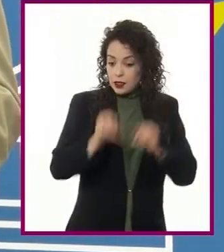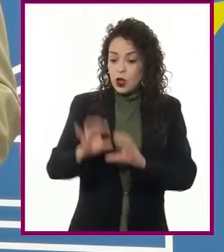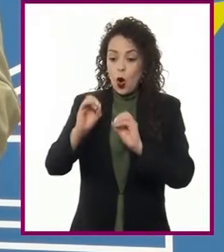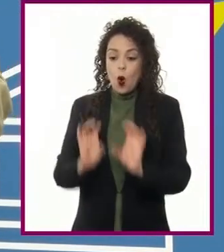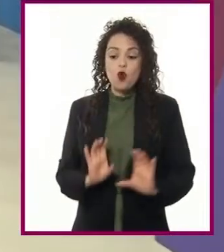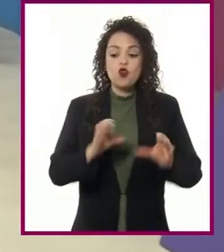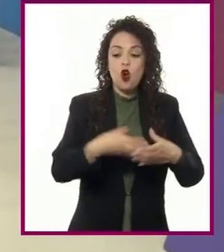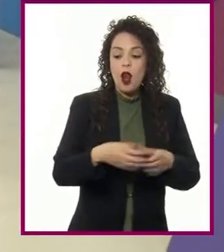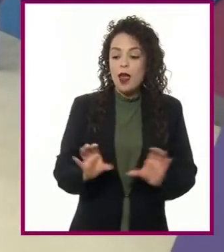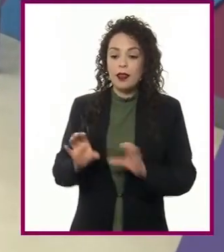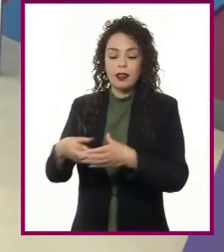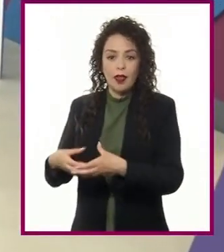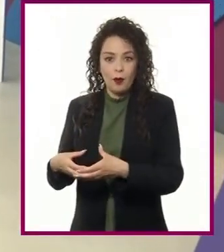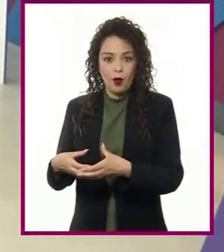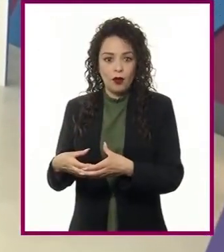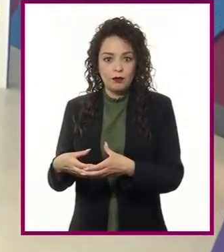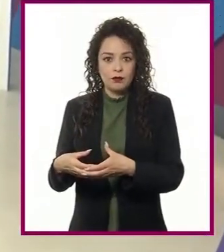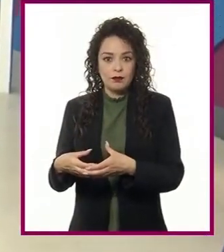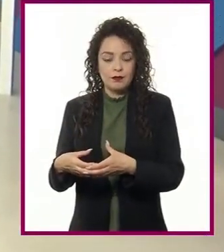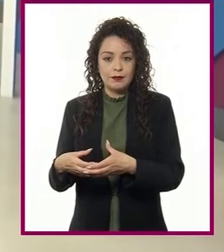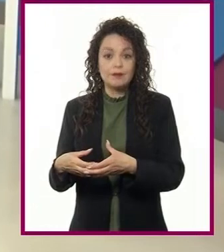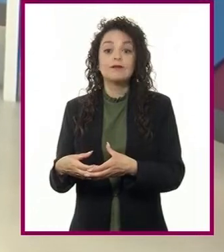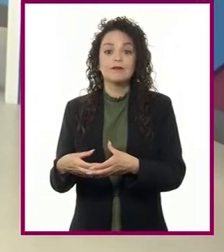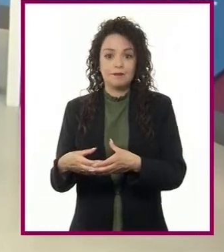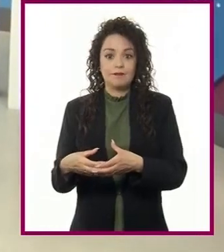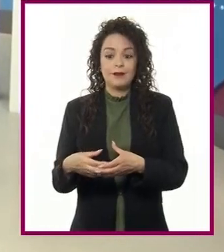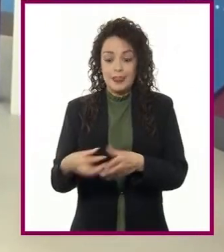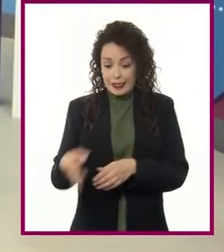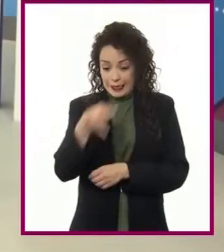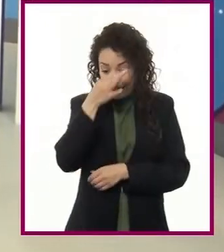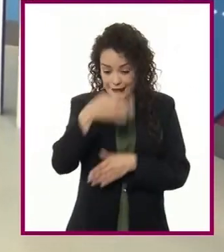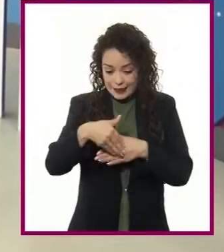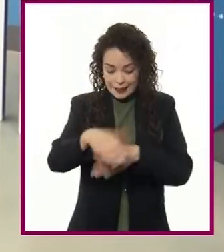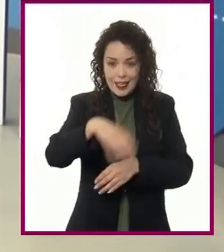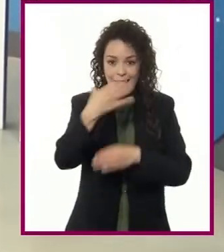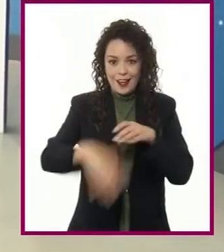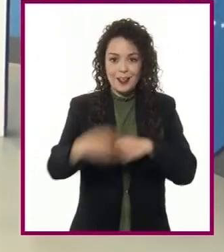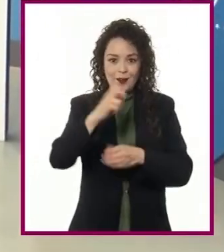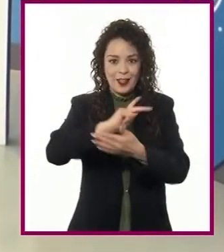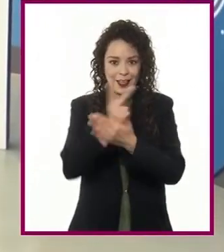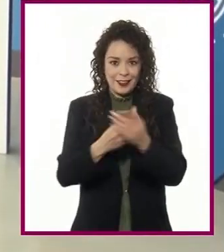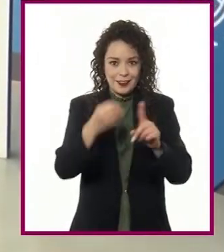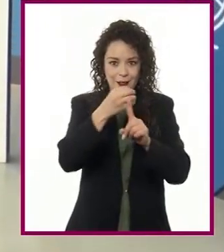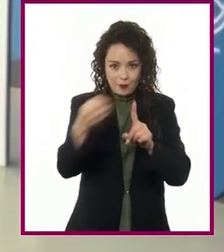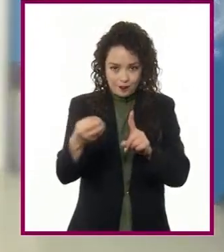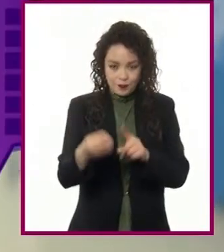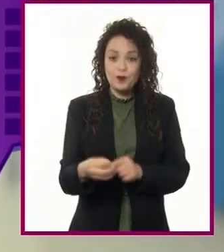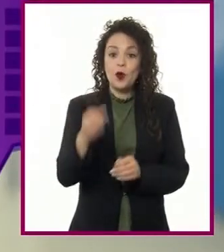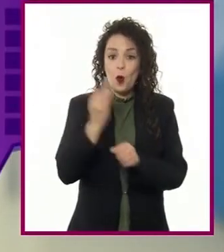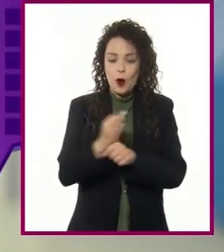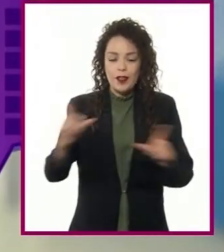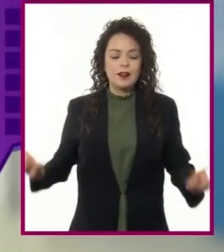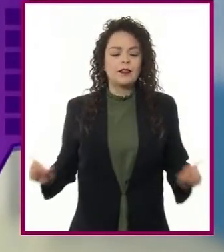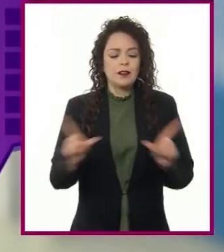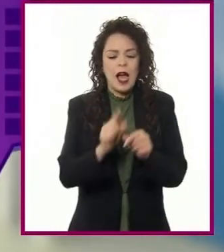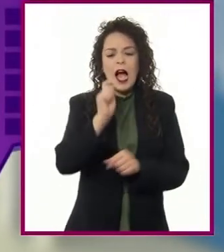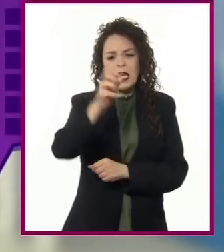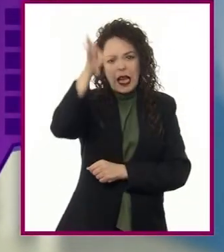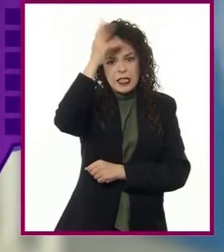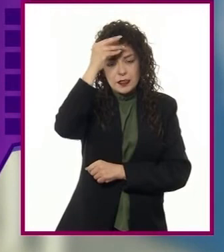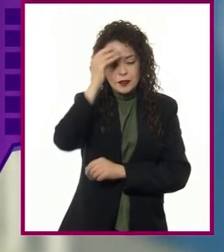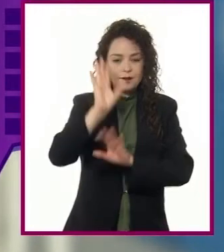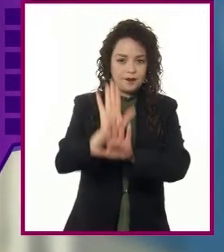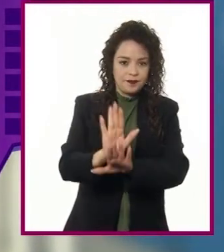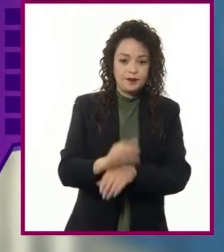colectivas. Hasta aquí estamos por terminar la sesión, así que recapitulemos. Explicamos cómo